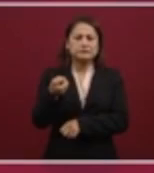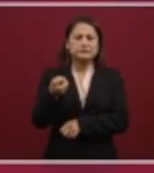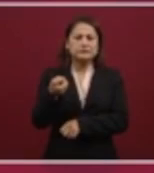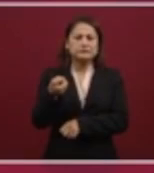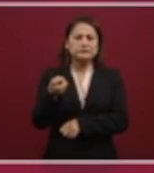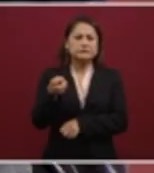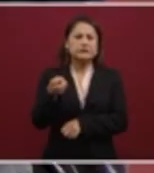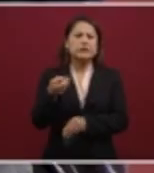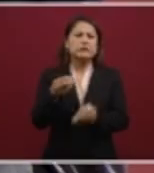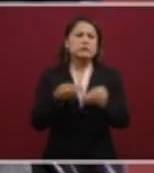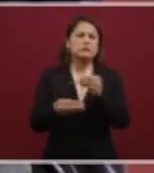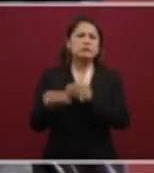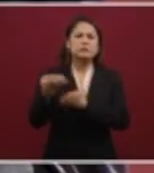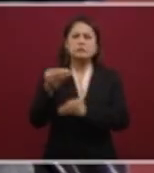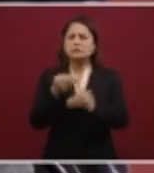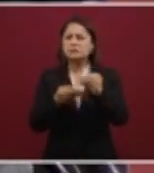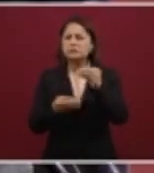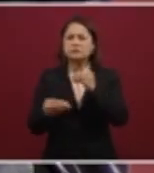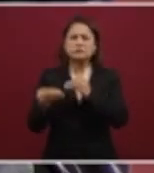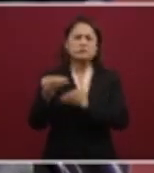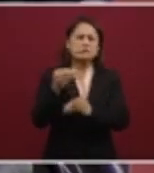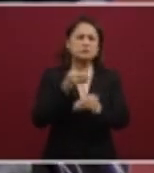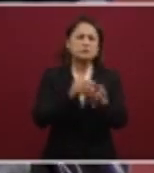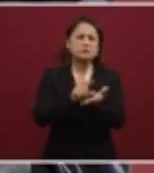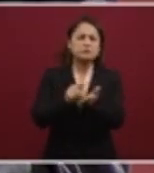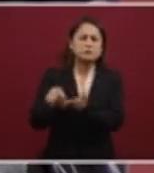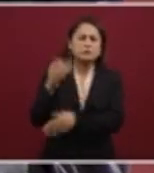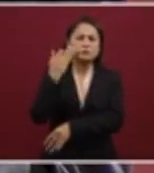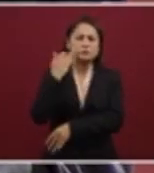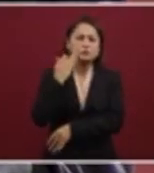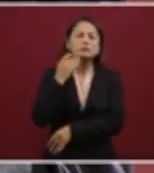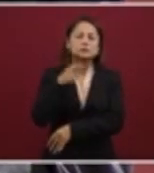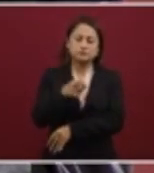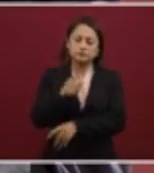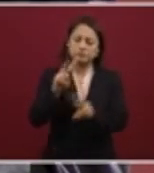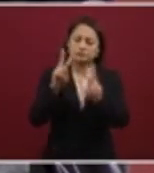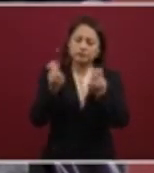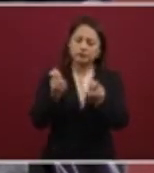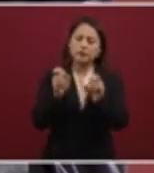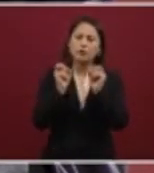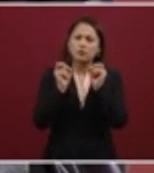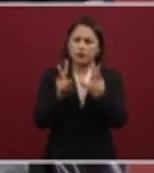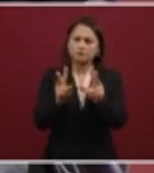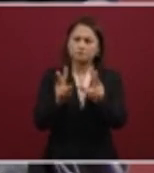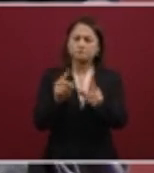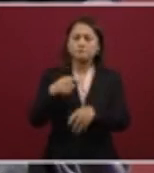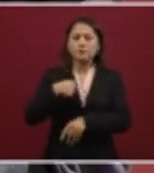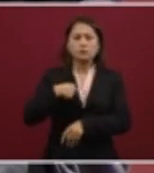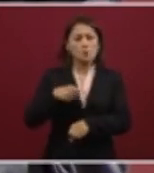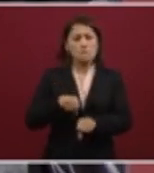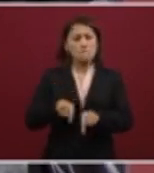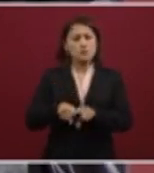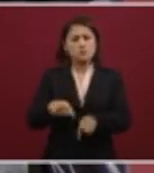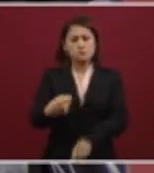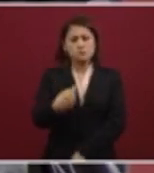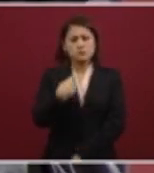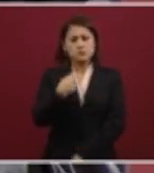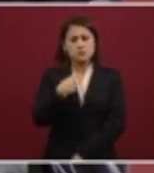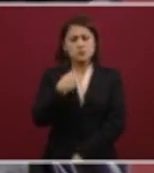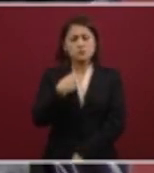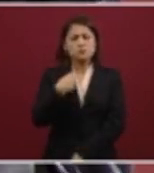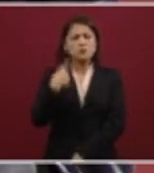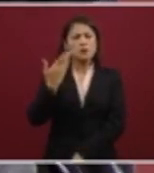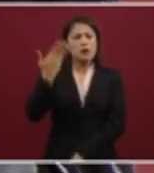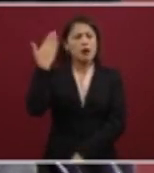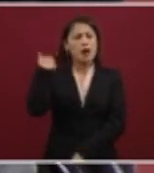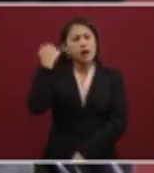tema de debate en las redes sociales. Yo voy a seguir manteniendo esa postura, porque creo